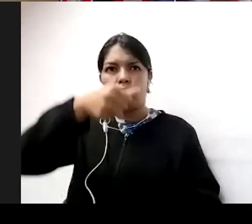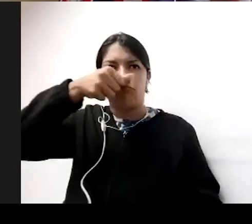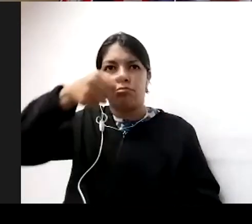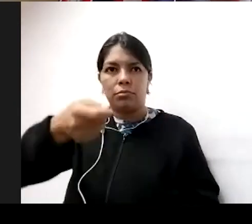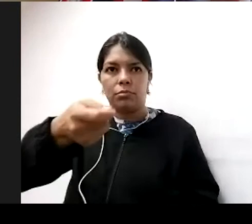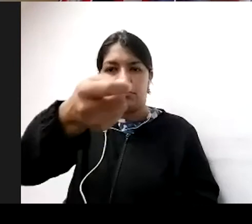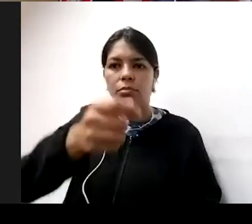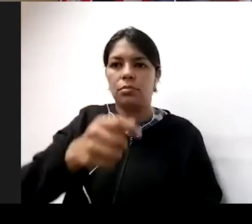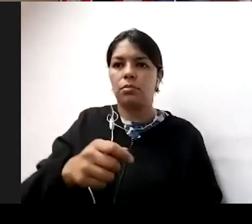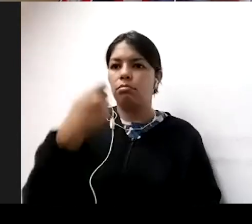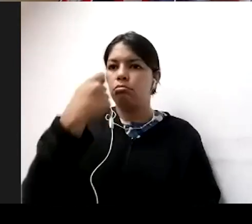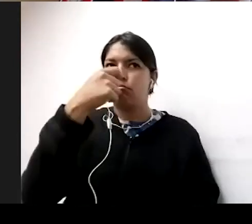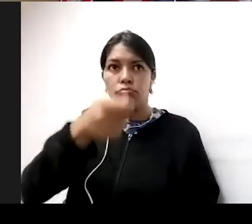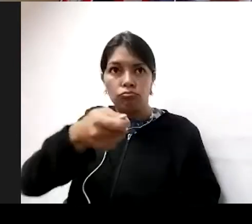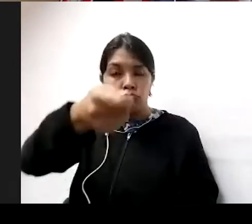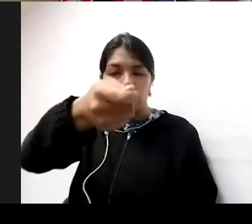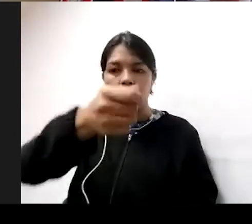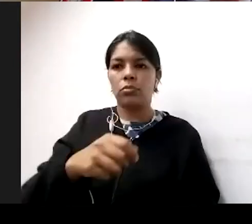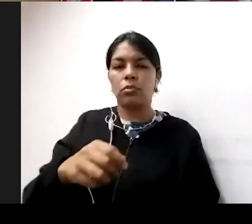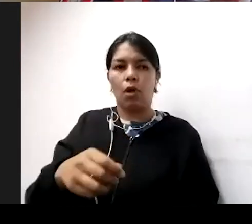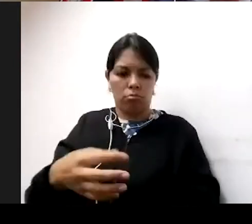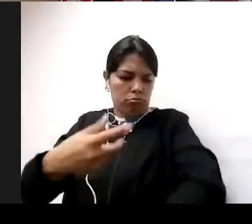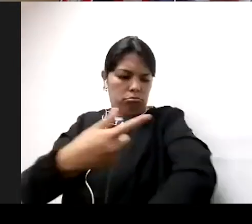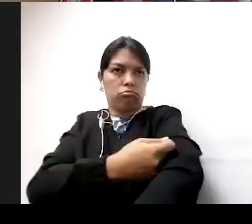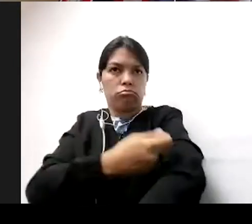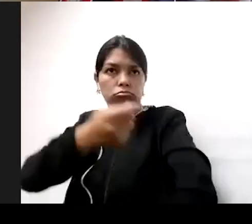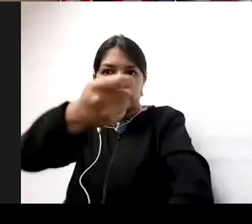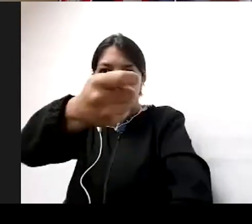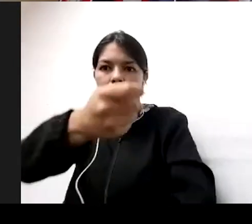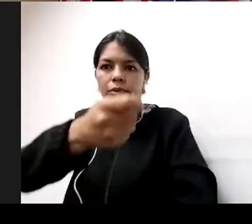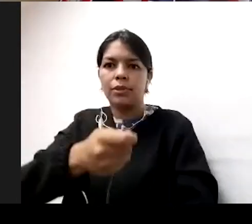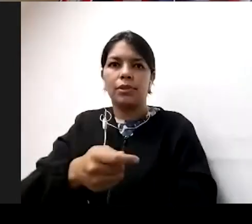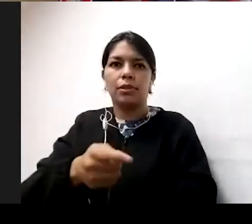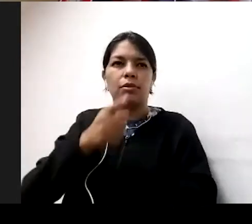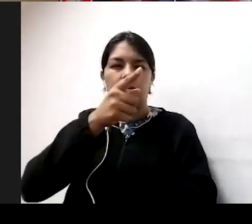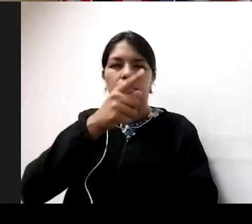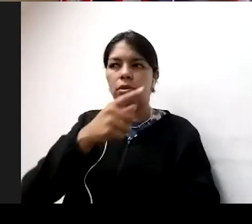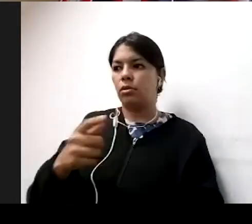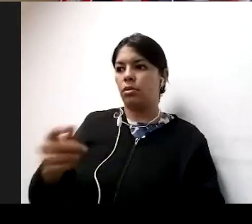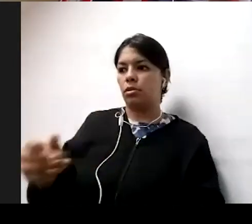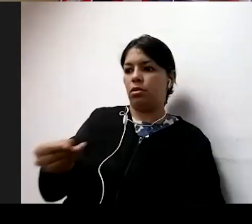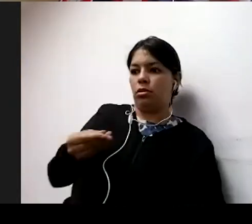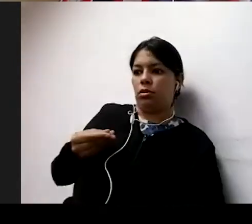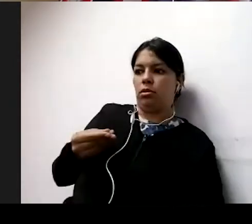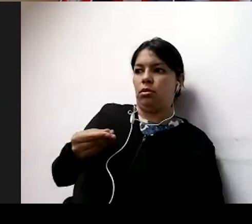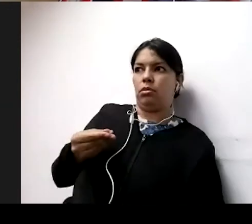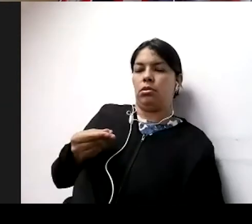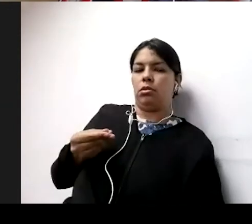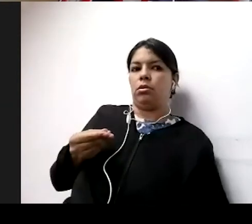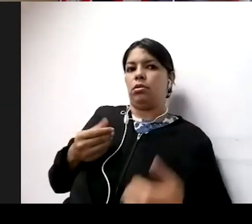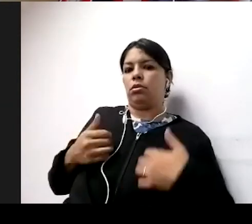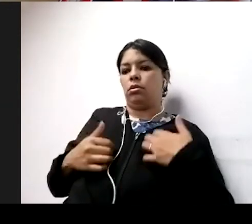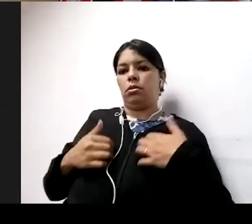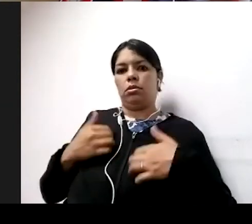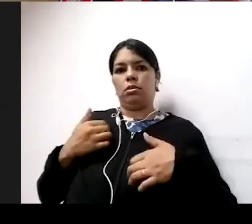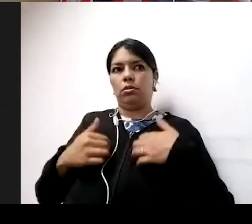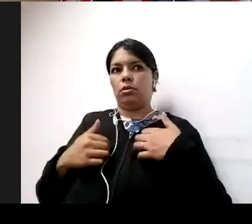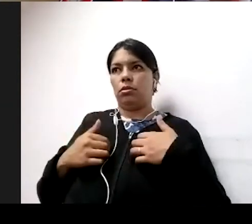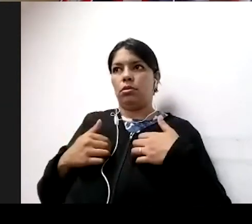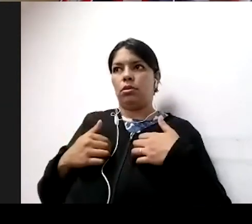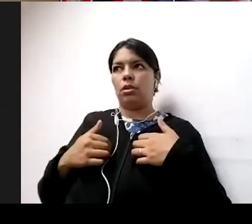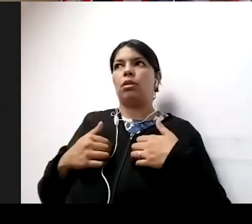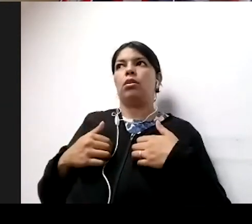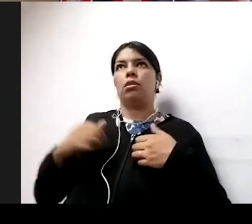han hecho o lo han probado algo, identifiquen qué situaciones y emociones para evitar esto que se vuelva a repetir y